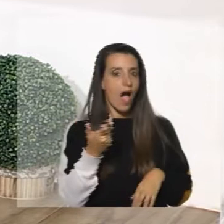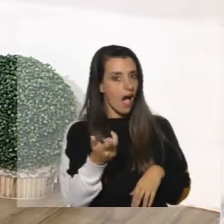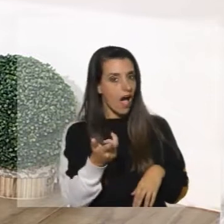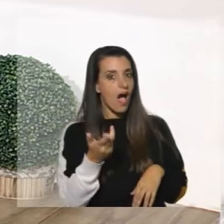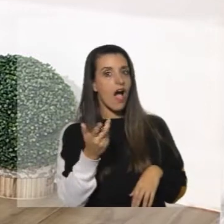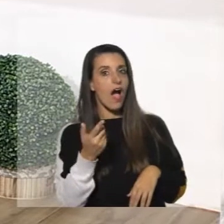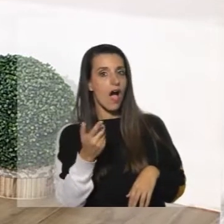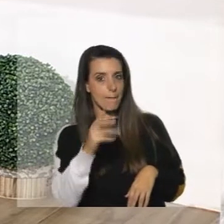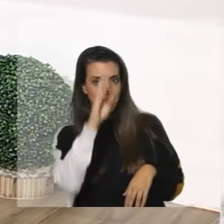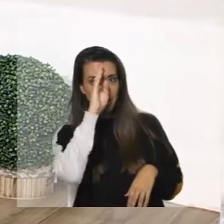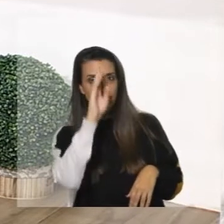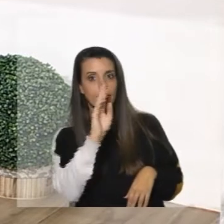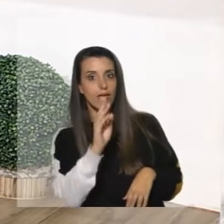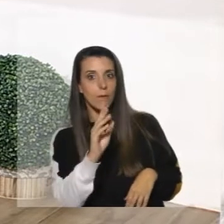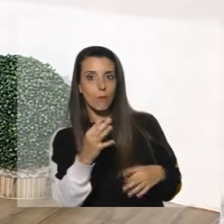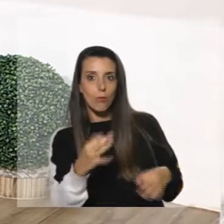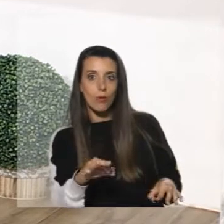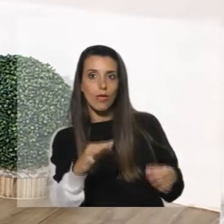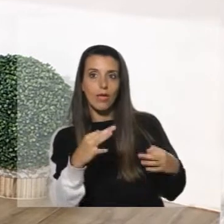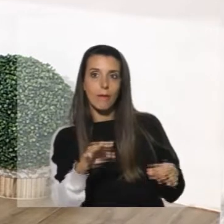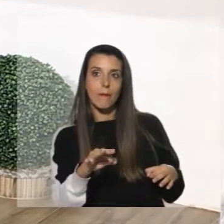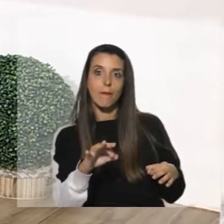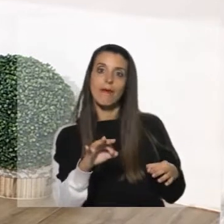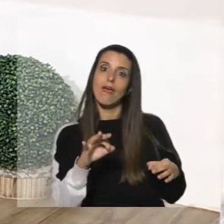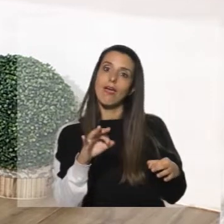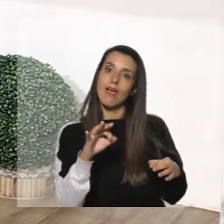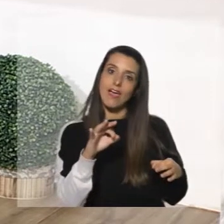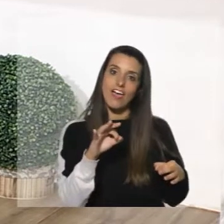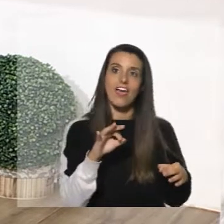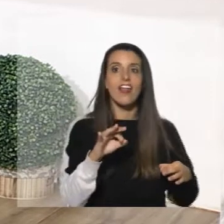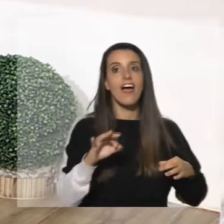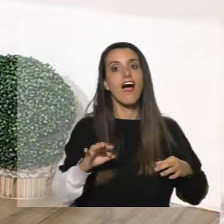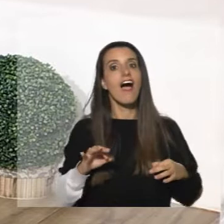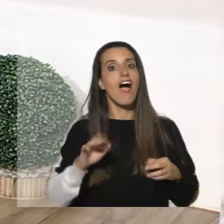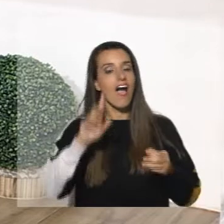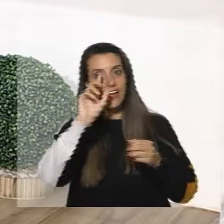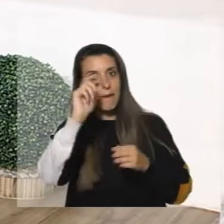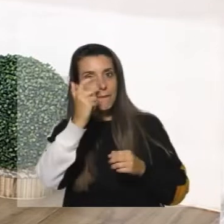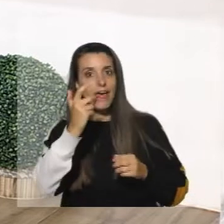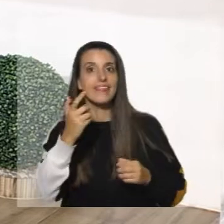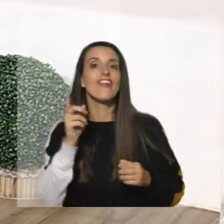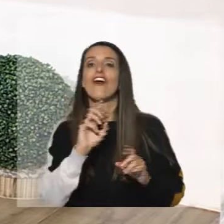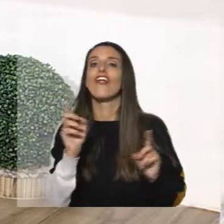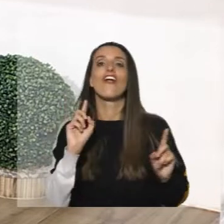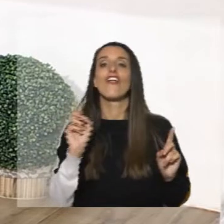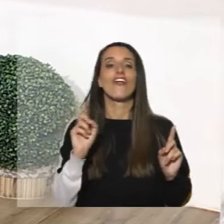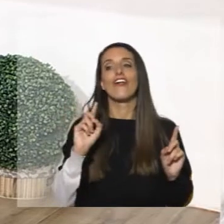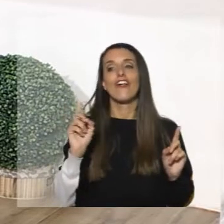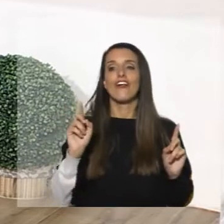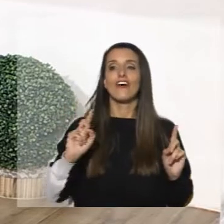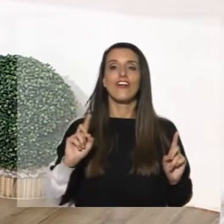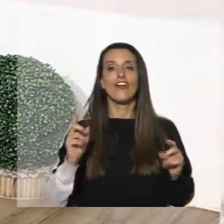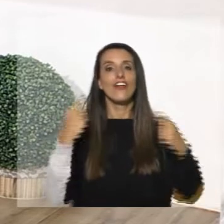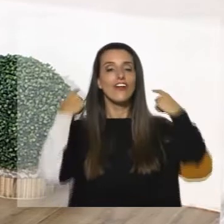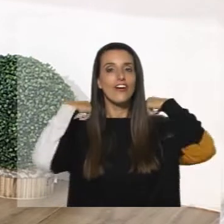tu... No, tu lugar, jamás. Noelia, Noelia es la alumna 12. Noelia se fue de vacaciones y cambió mucho. No, lo que pasa es que ella está como con un bajo. Sí, se